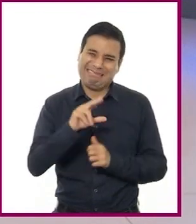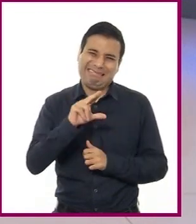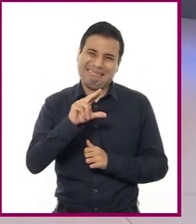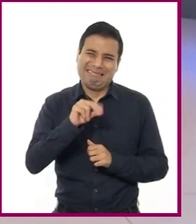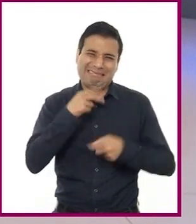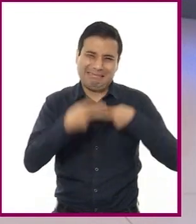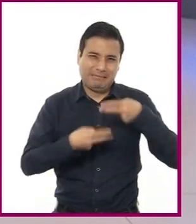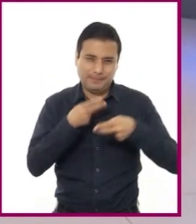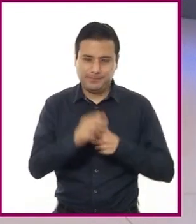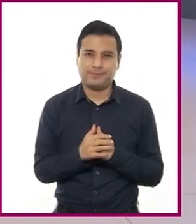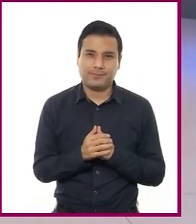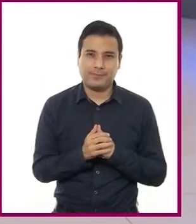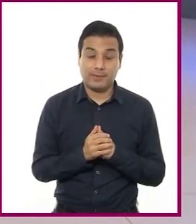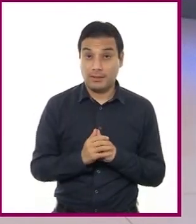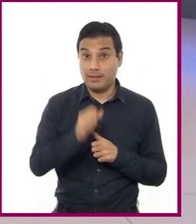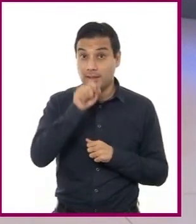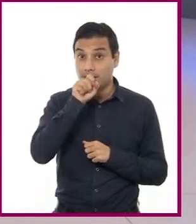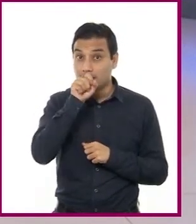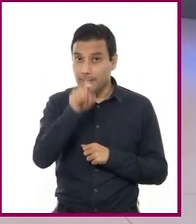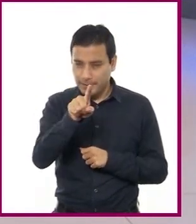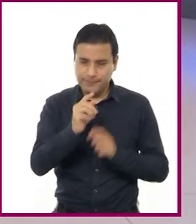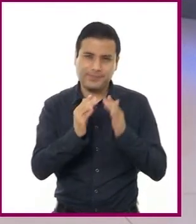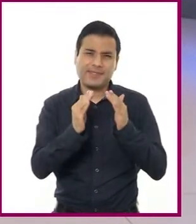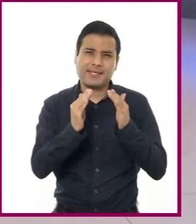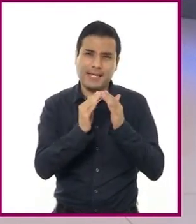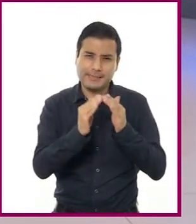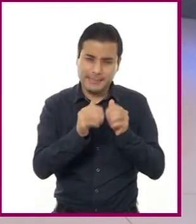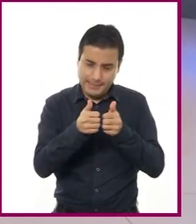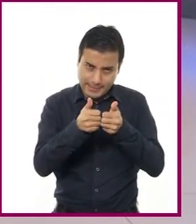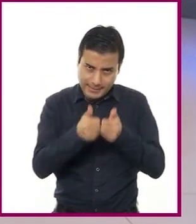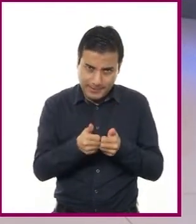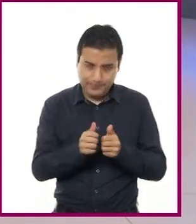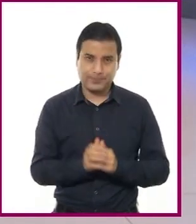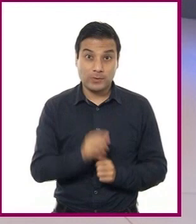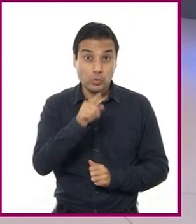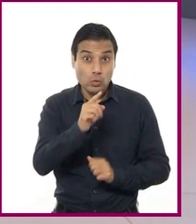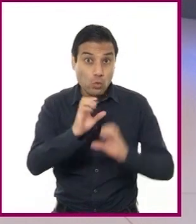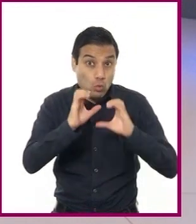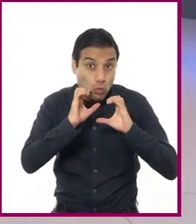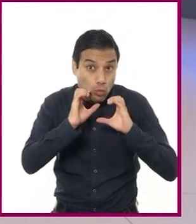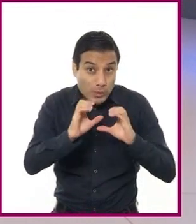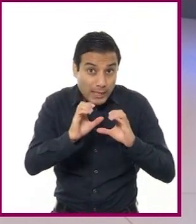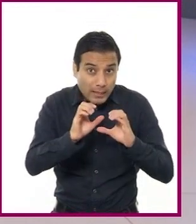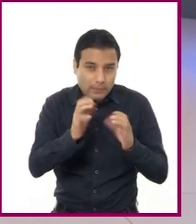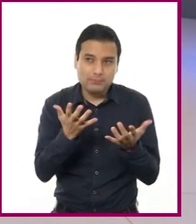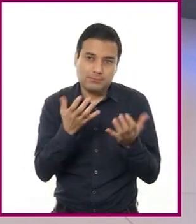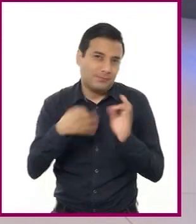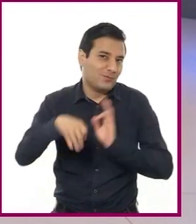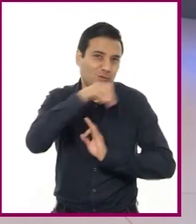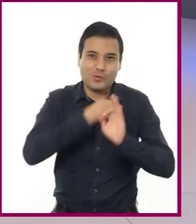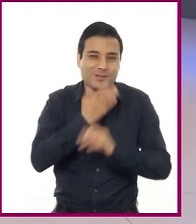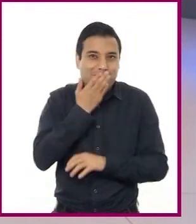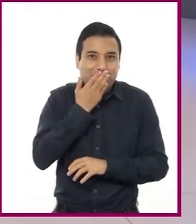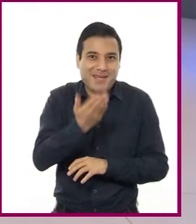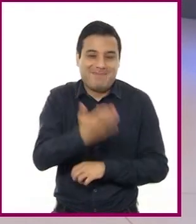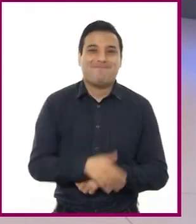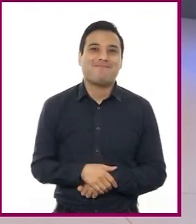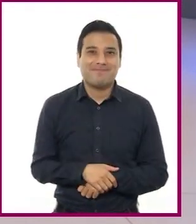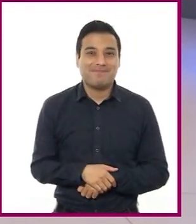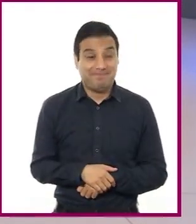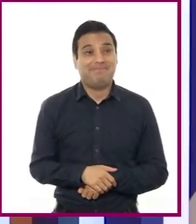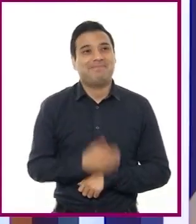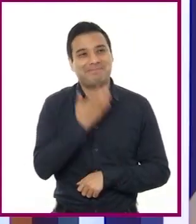maestra. Además, si les es posible, permanezcan en casa. Si se cuidan ustedes, nos cuidamos todos. Muy bien